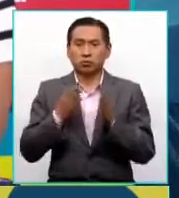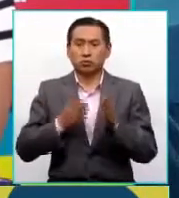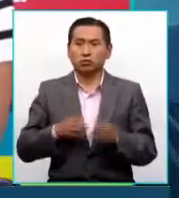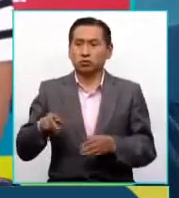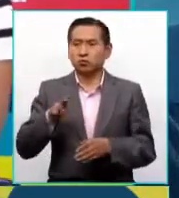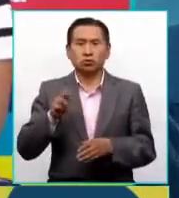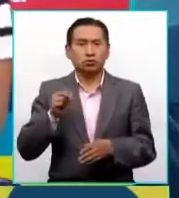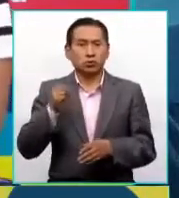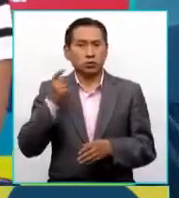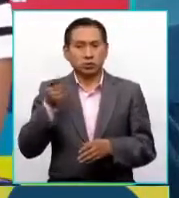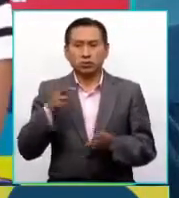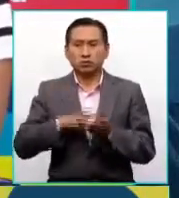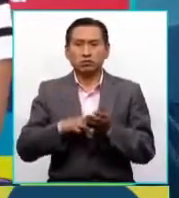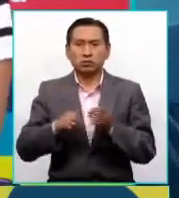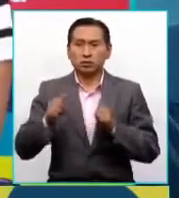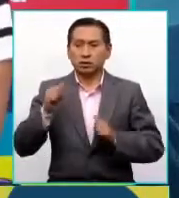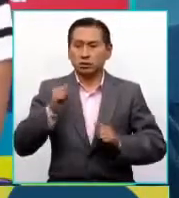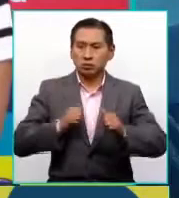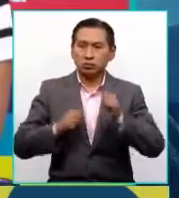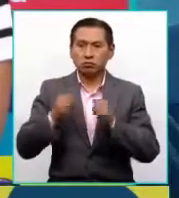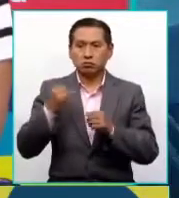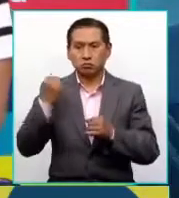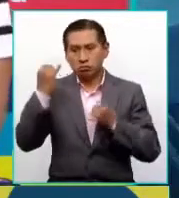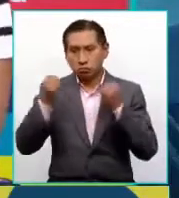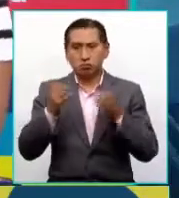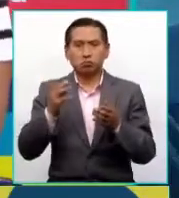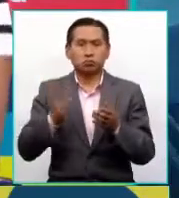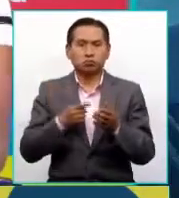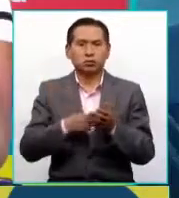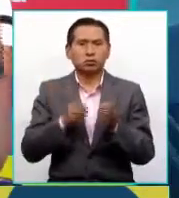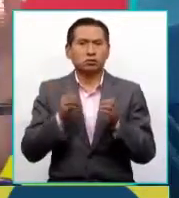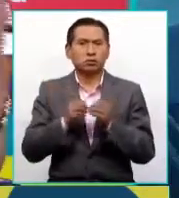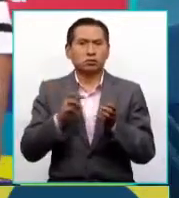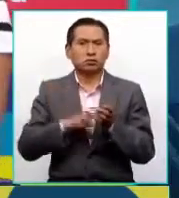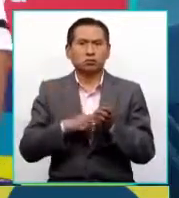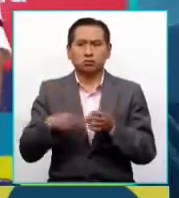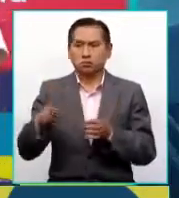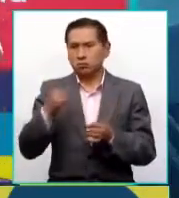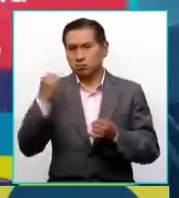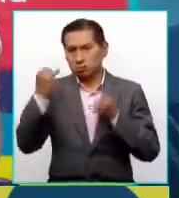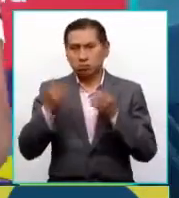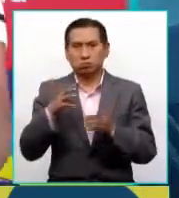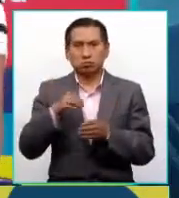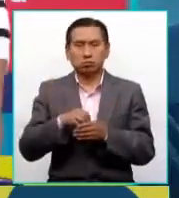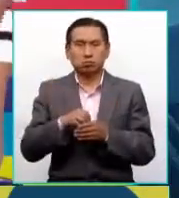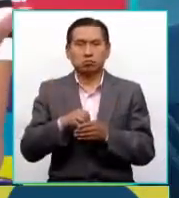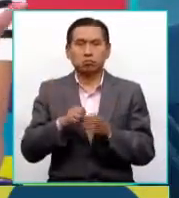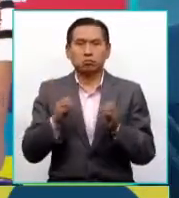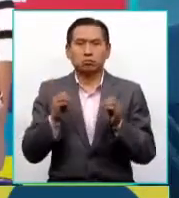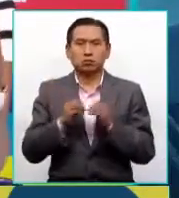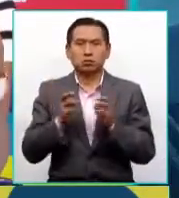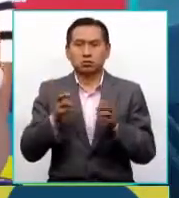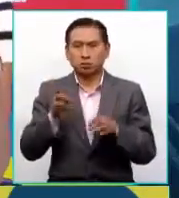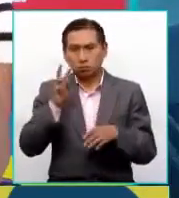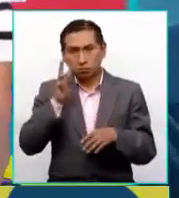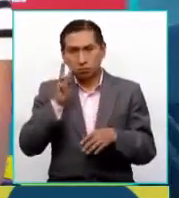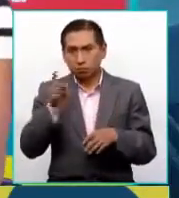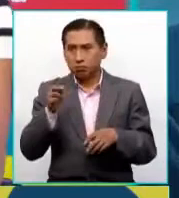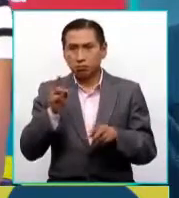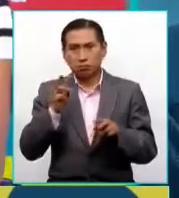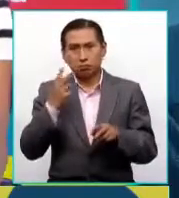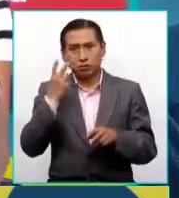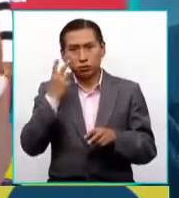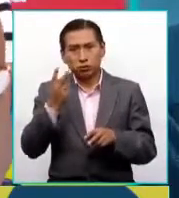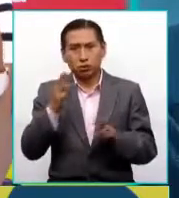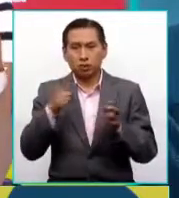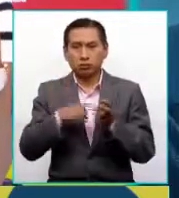entienden la realización o la creación musical a partir también de una concepción que va dirigida al ámbito visual, que va dirigida al